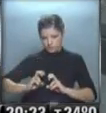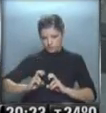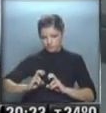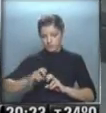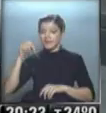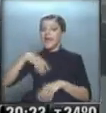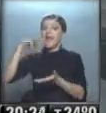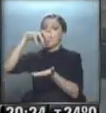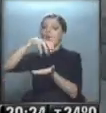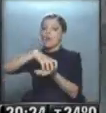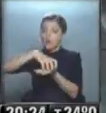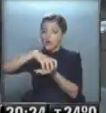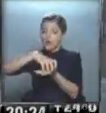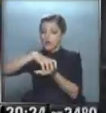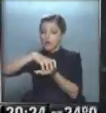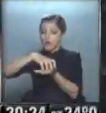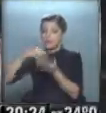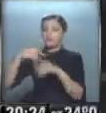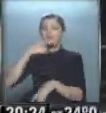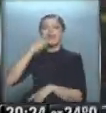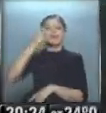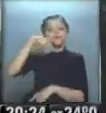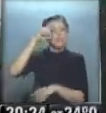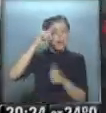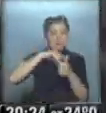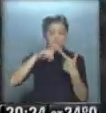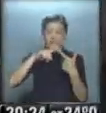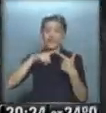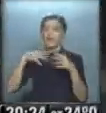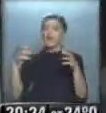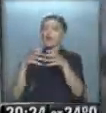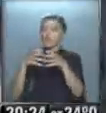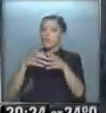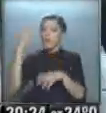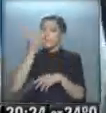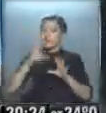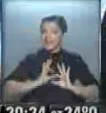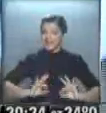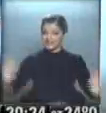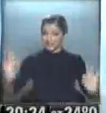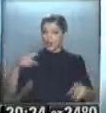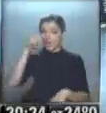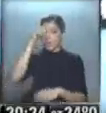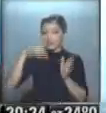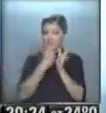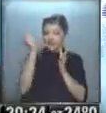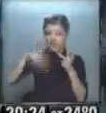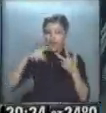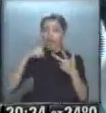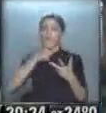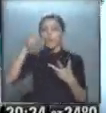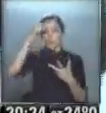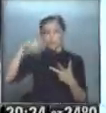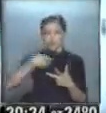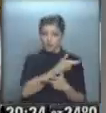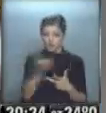Interviene el juzgado Lijo, intervino en el operativo el SAME, el grupo especial de rescate de la Policía Federal y los bomberos de la Pedro. Hay una persona